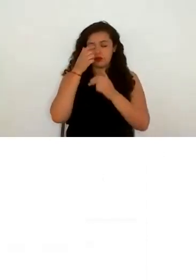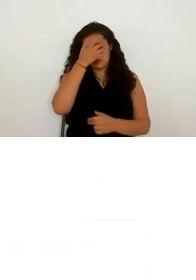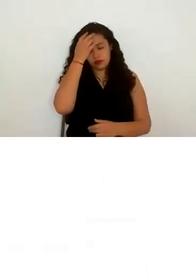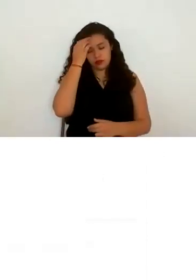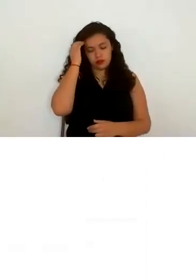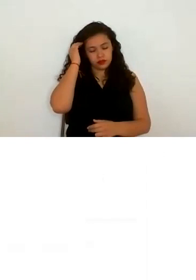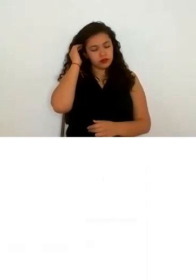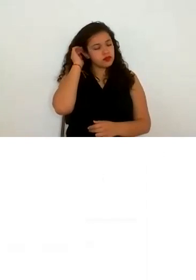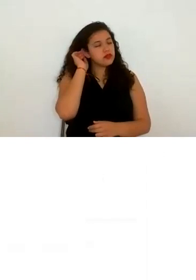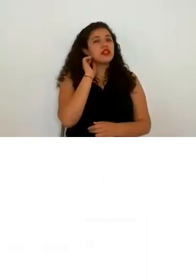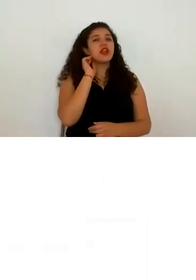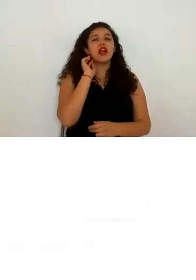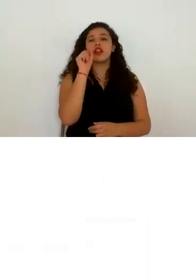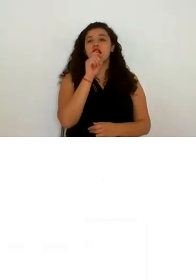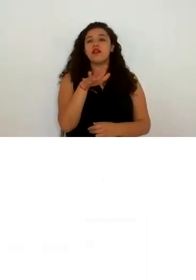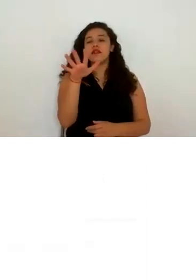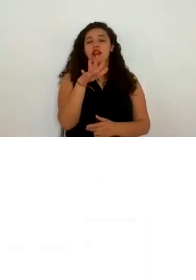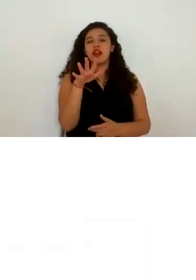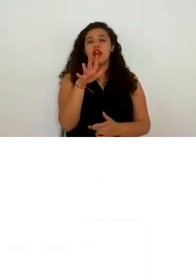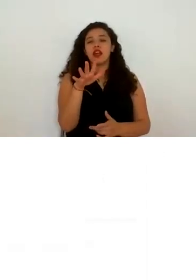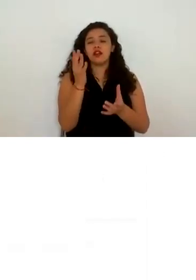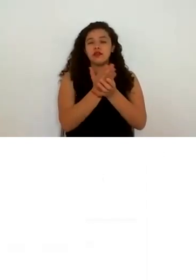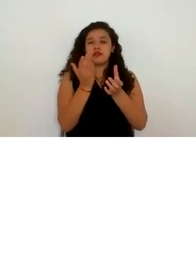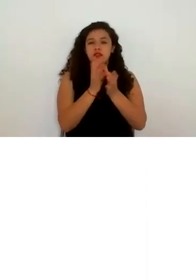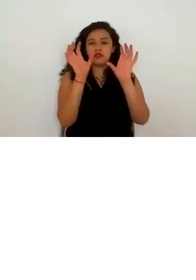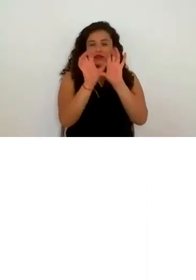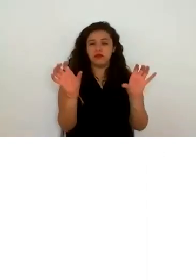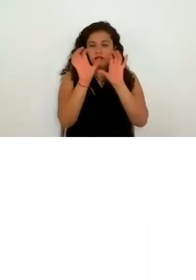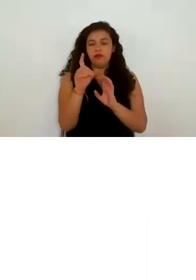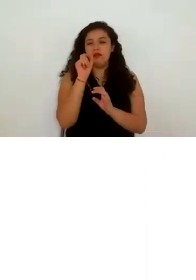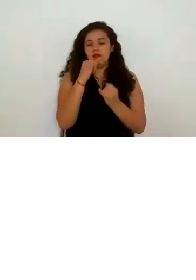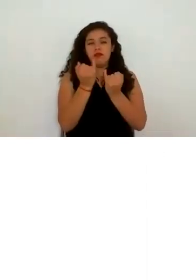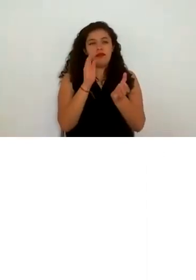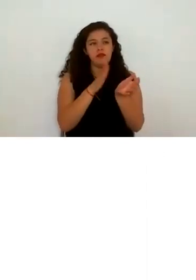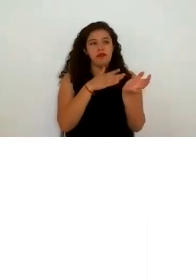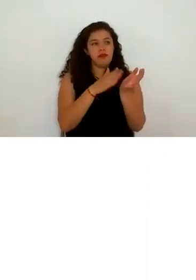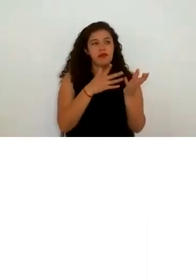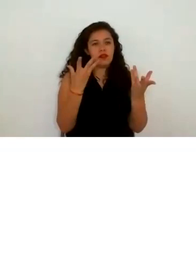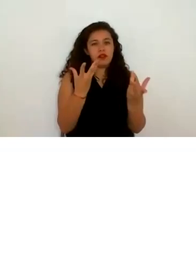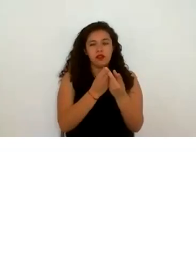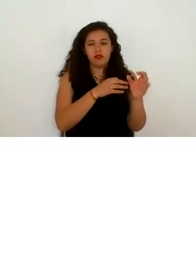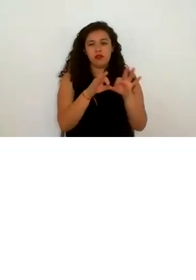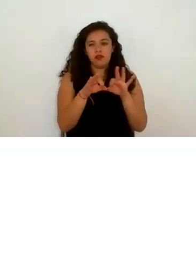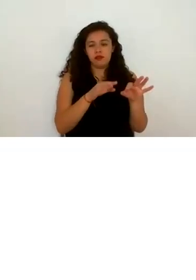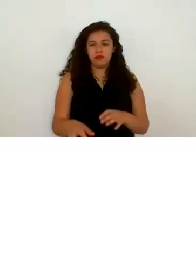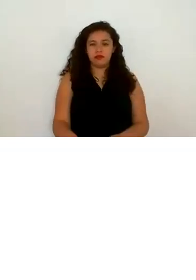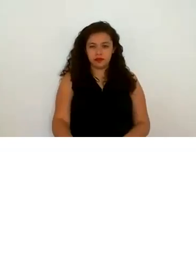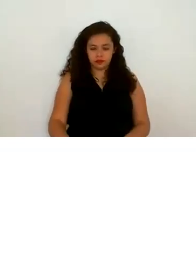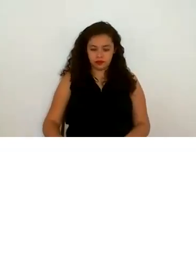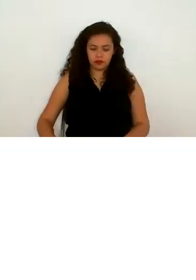podemos crear estas carpetas electrónicas y hacer documentos colaborativos